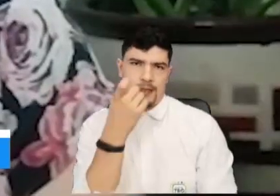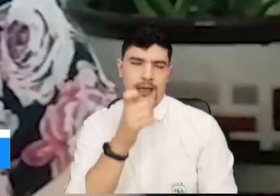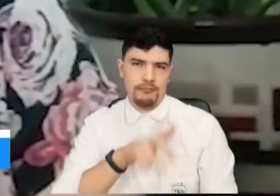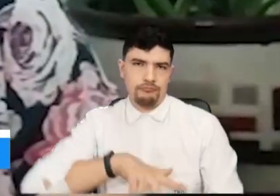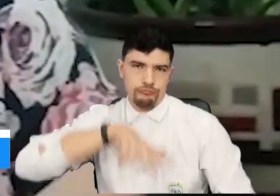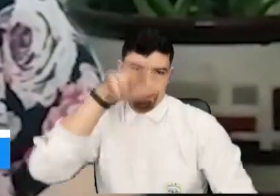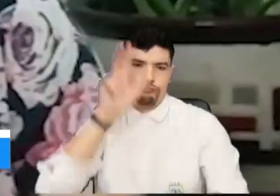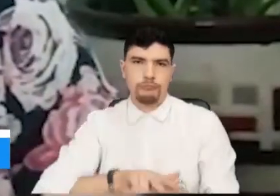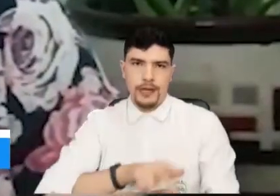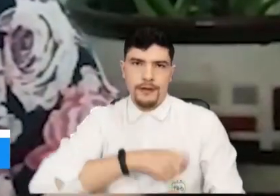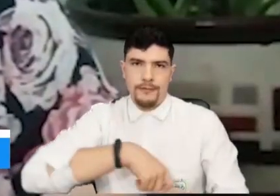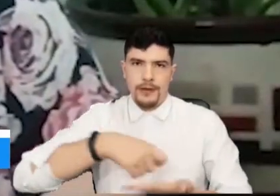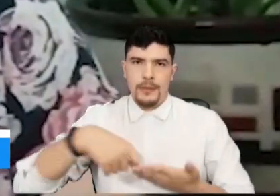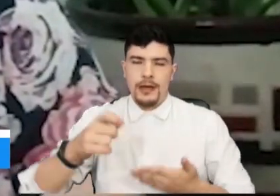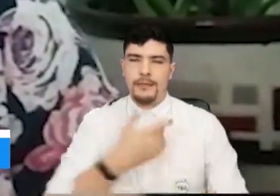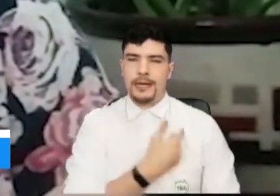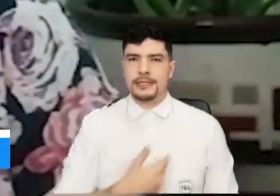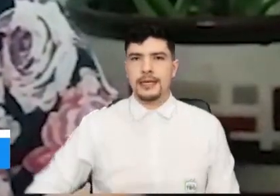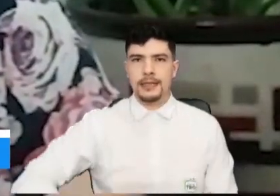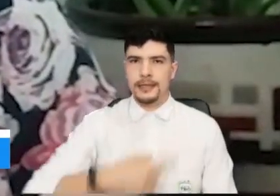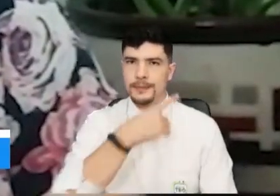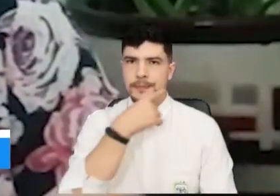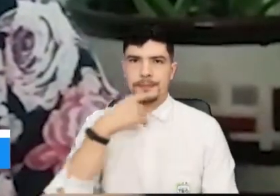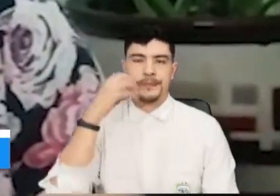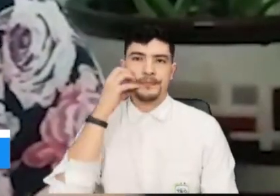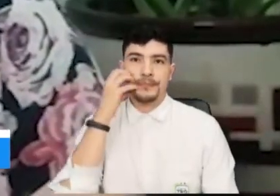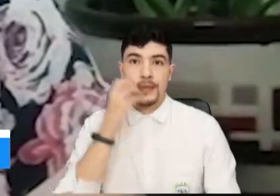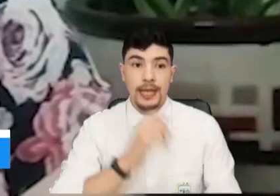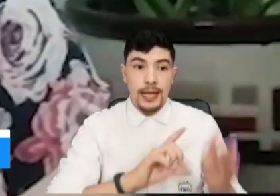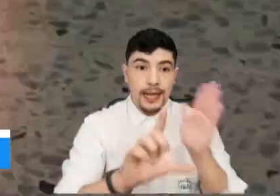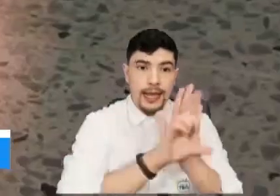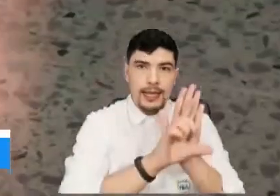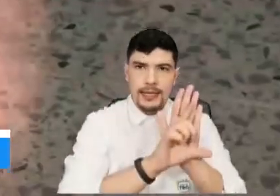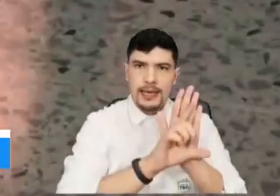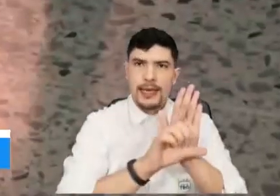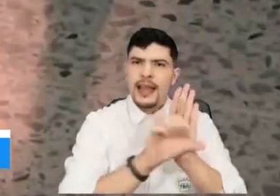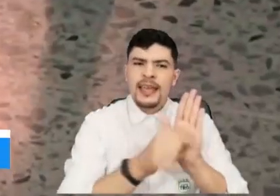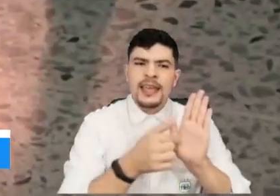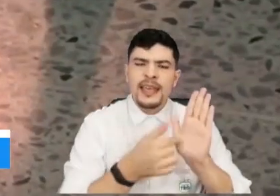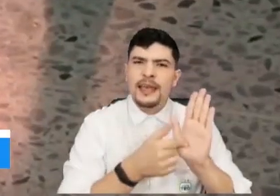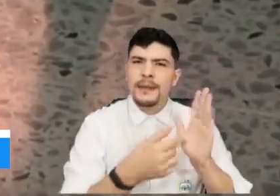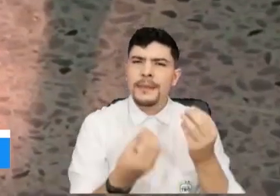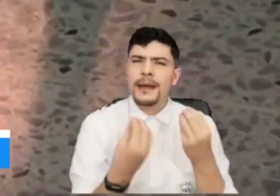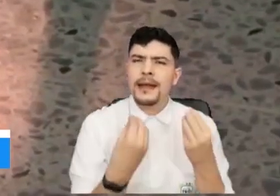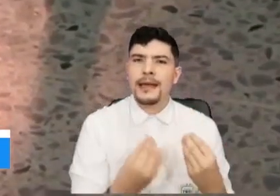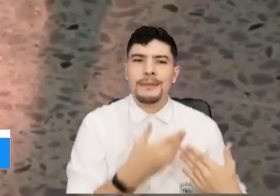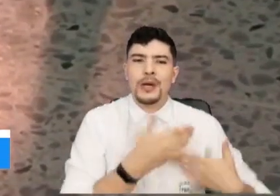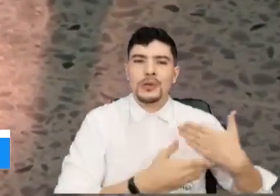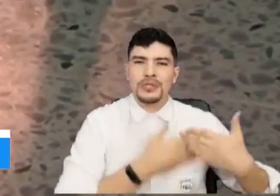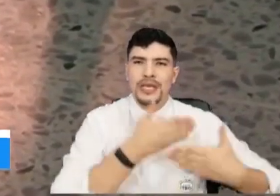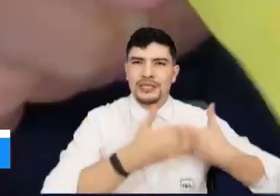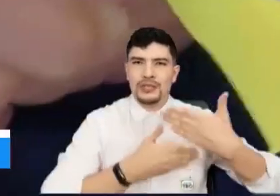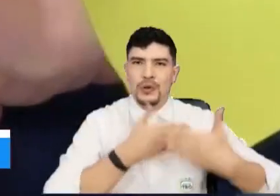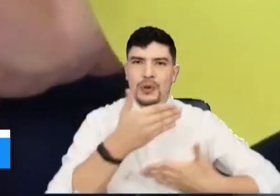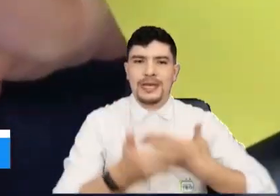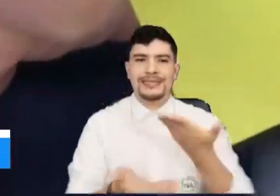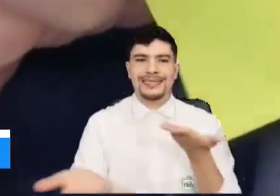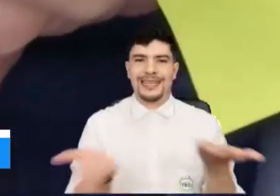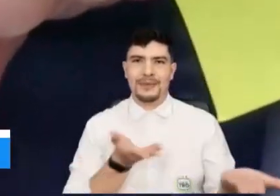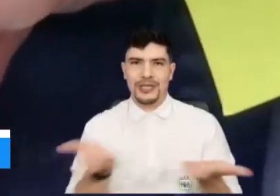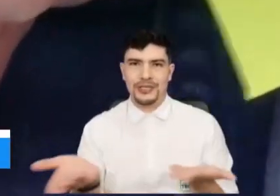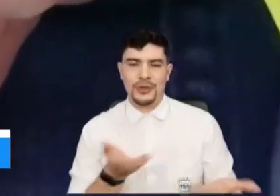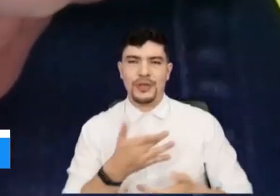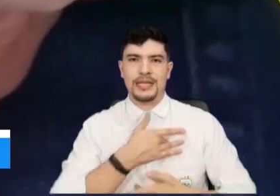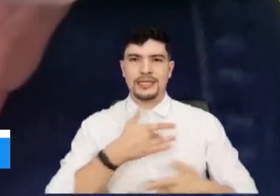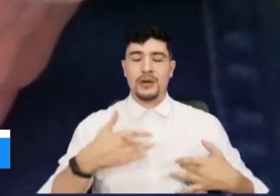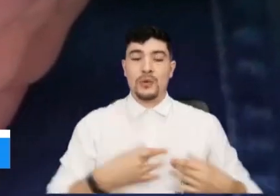ley que va a eliminar las barreras de acceso para los niños con cáncer, para que tengan una atención oportuna